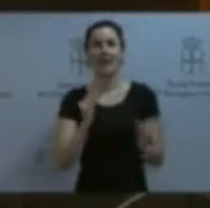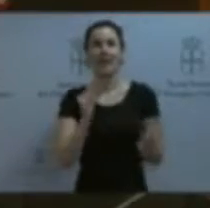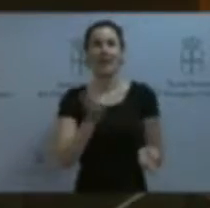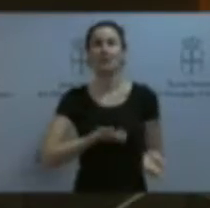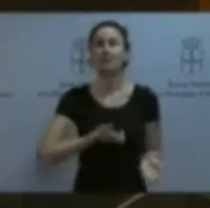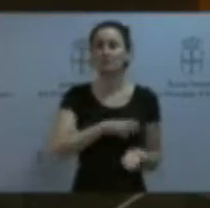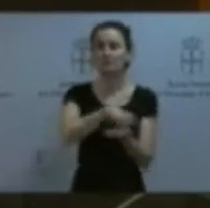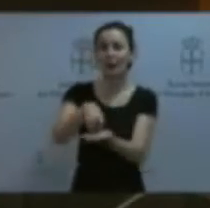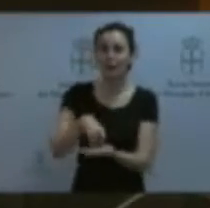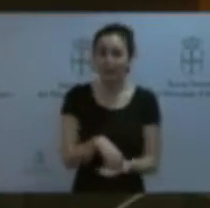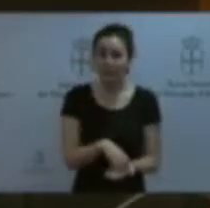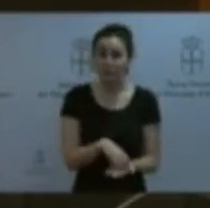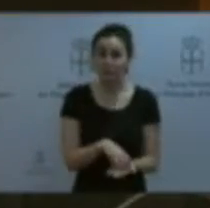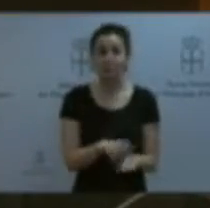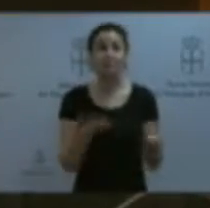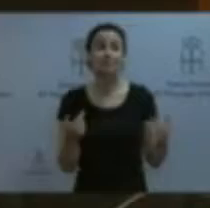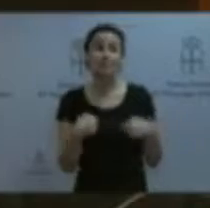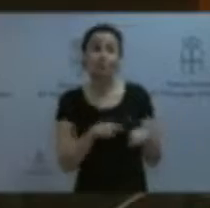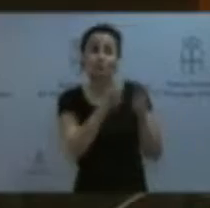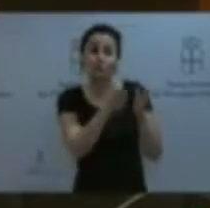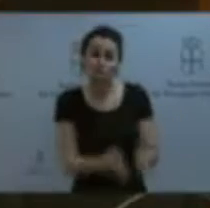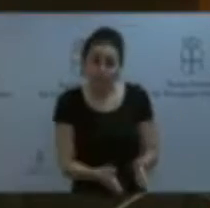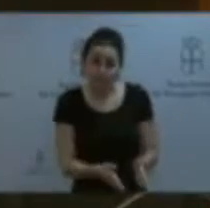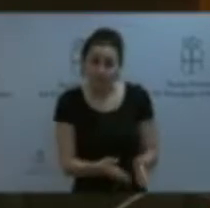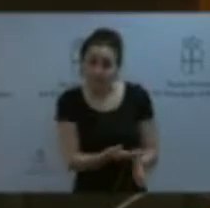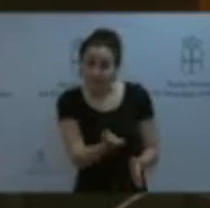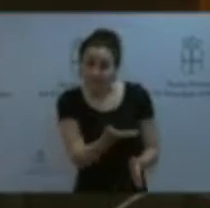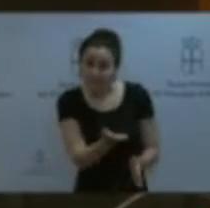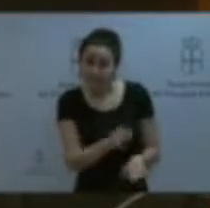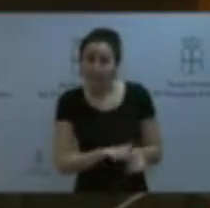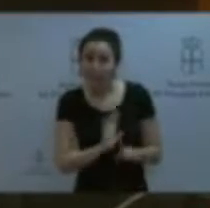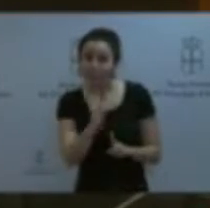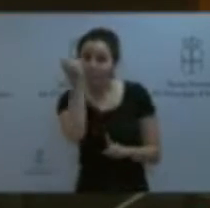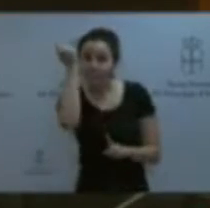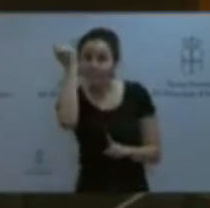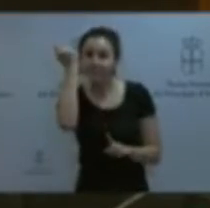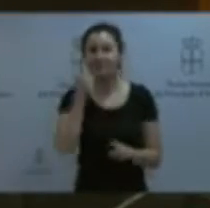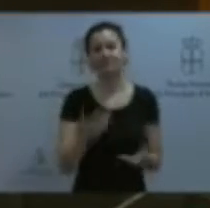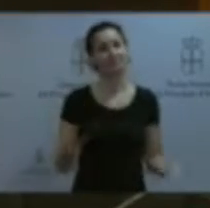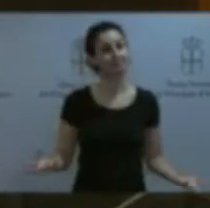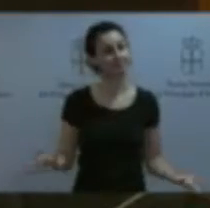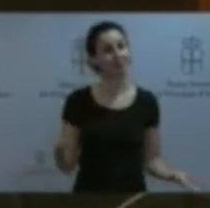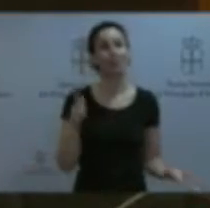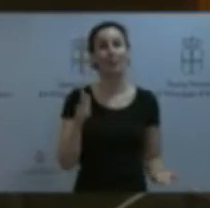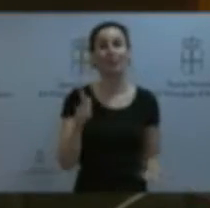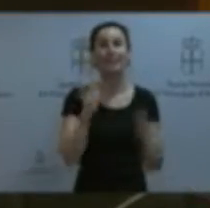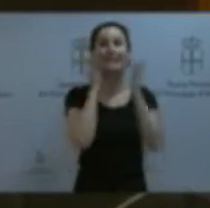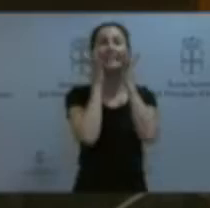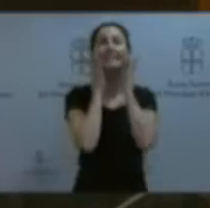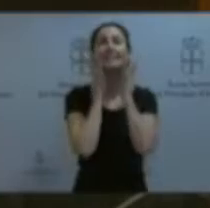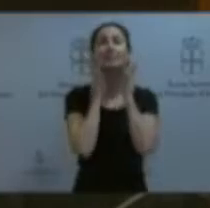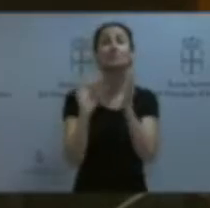un órgano elegido a dedo por ustedes, que encima no tiene competencias para aprobar lo que ustedes no aprueban. Nulo de pleno derecho sería.